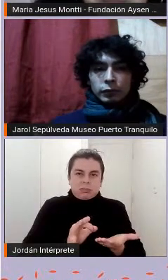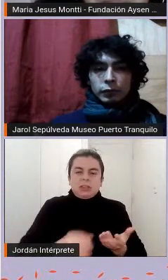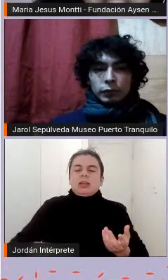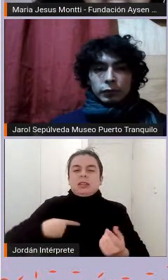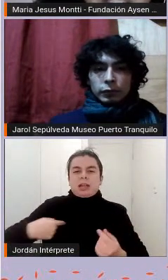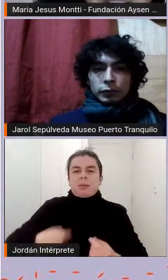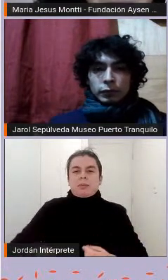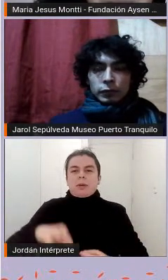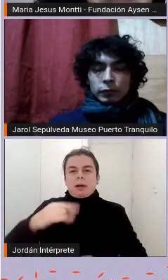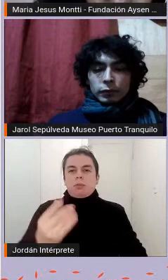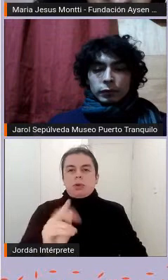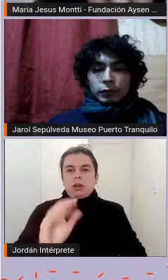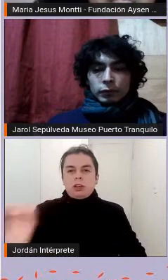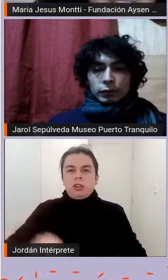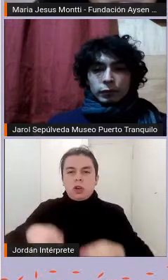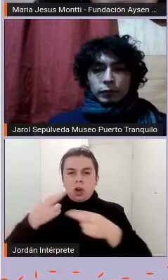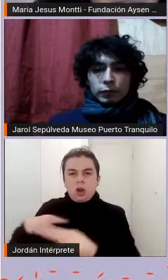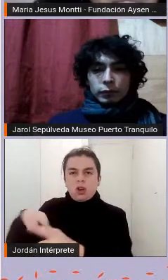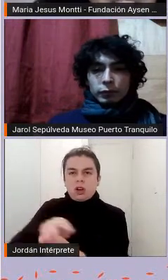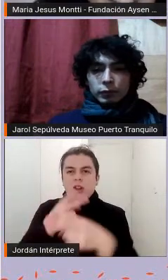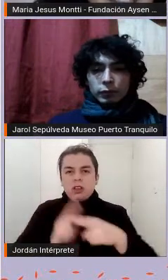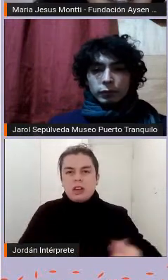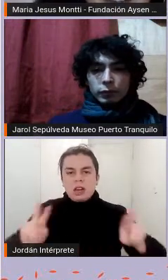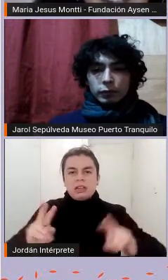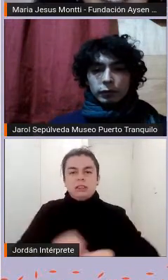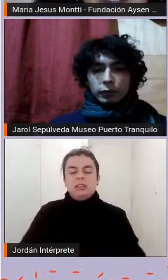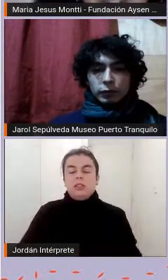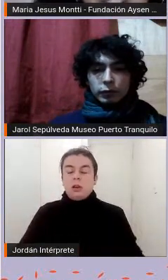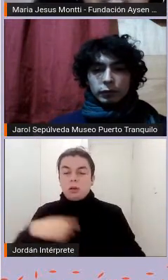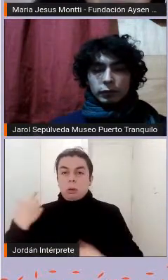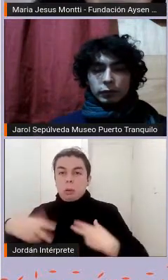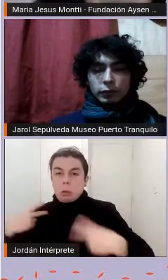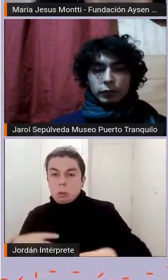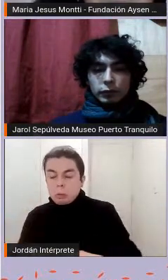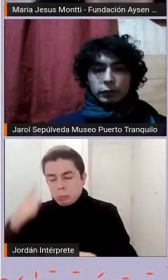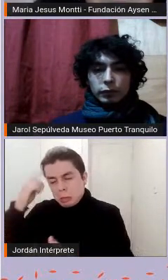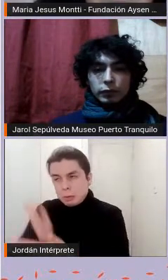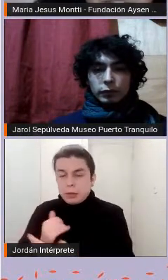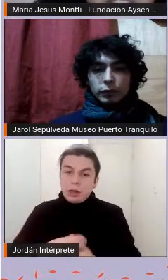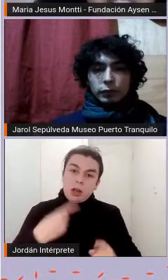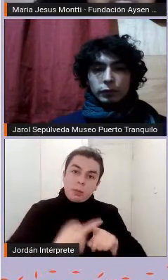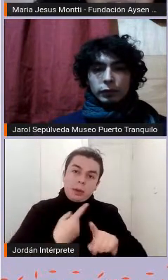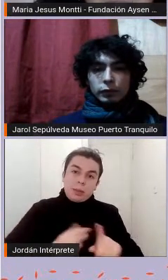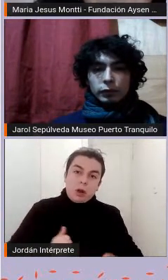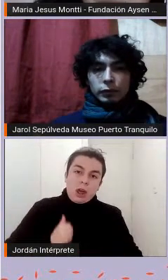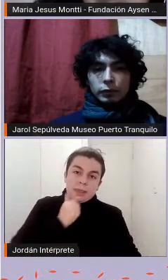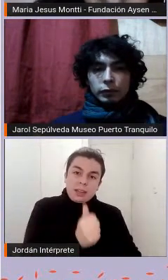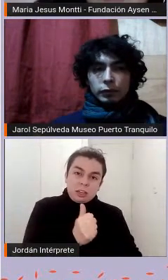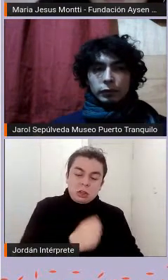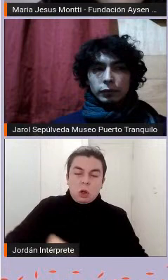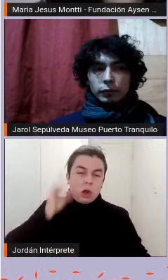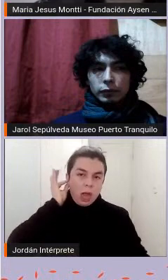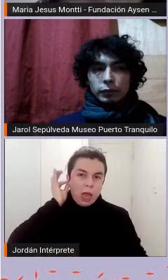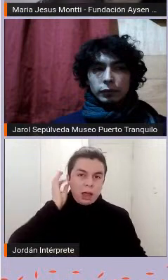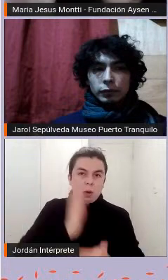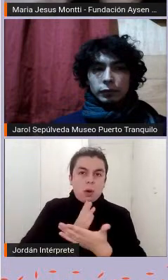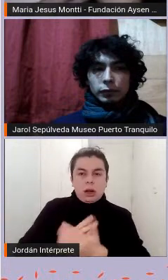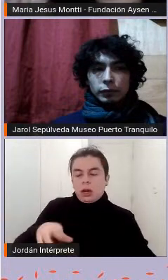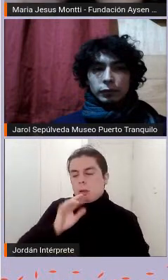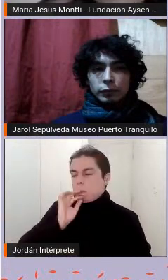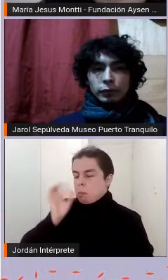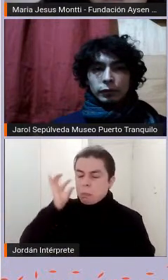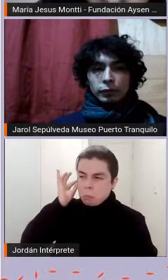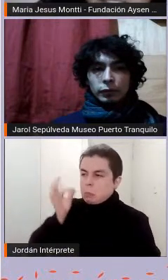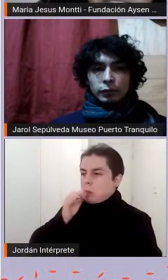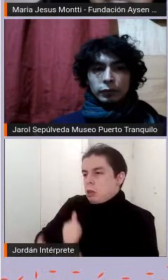noticia que se empieza a gestar, se habla con la directora de la escuela y es muy bien recibido, y bueno, desde esa